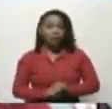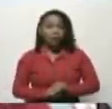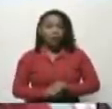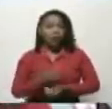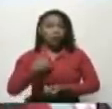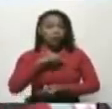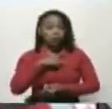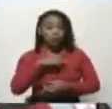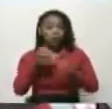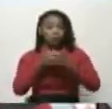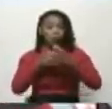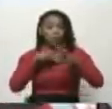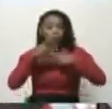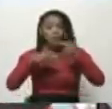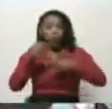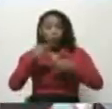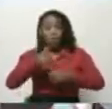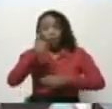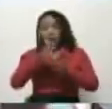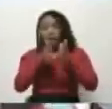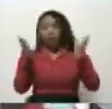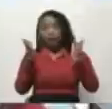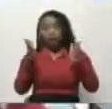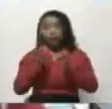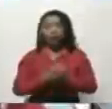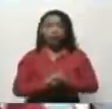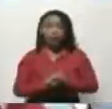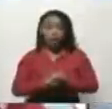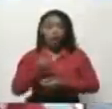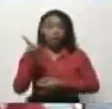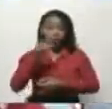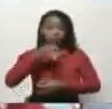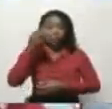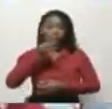Somos el partido más grande que haya conocido la historia de este continente. Eso es verdad,